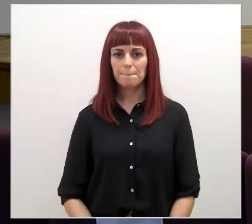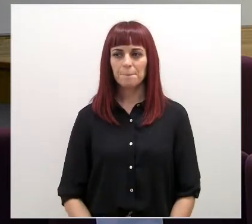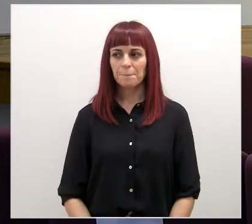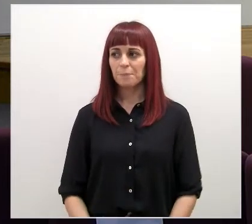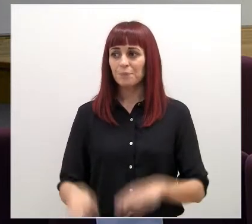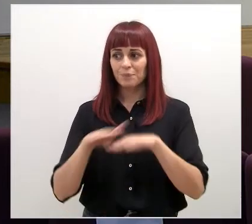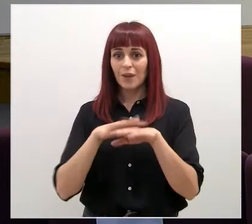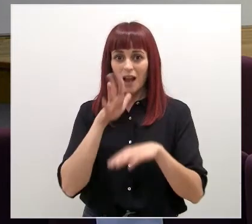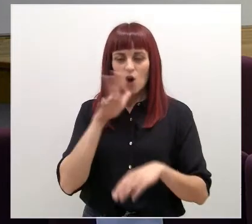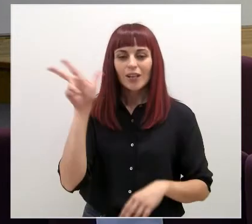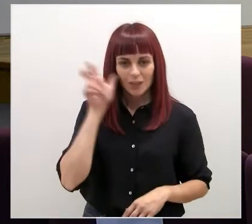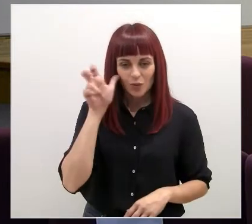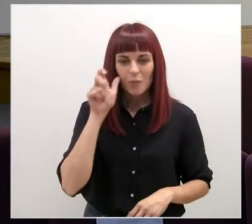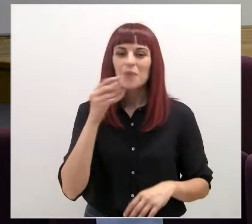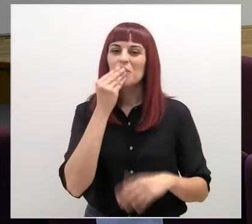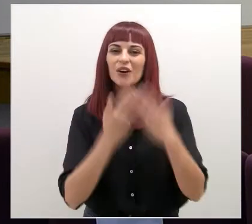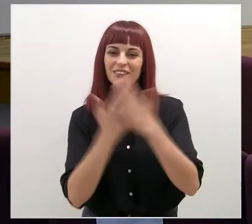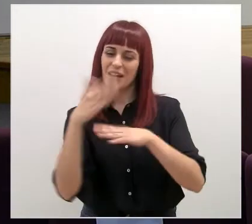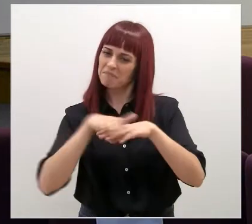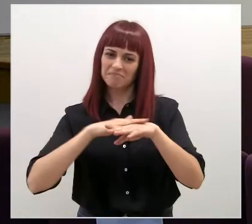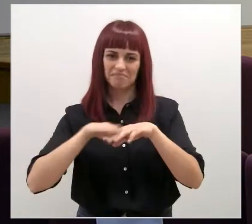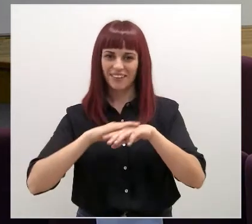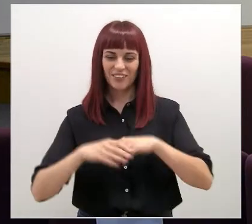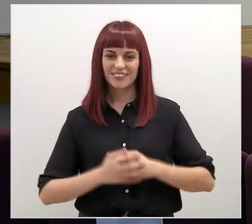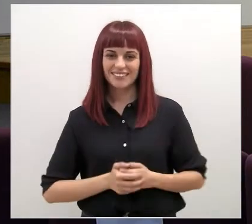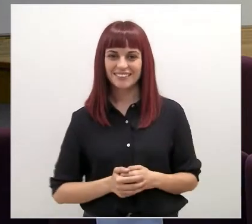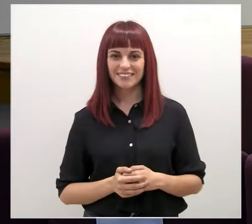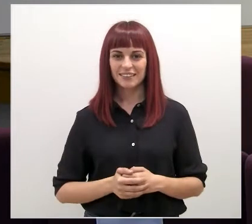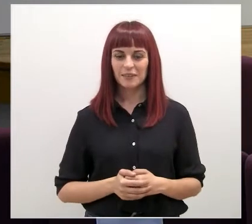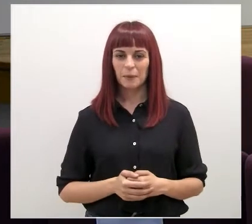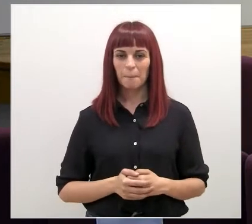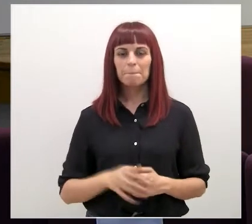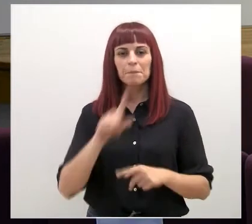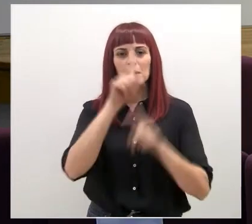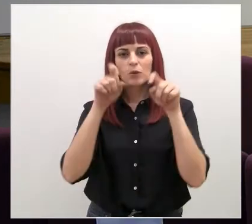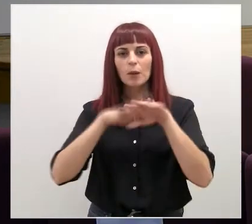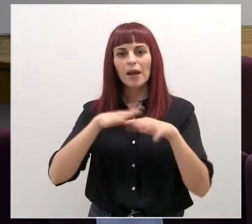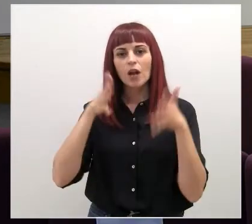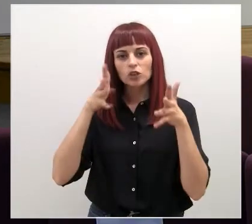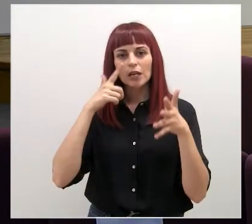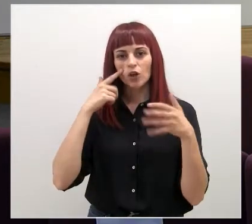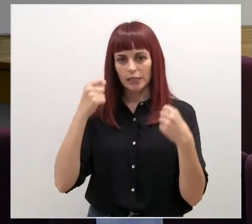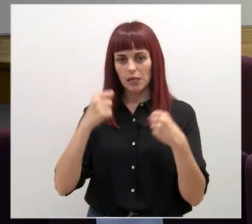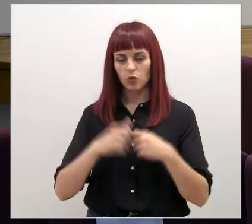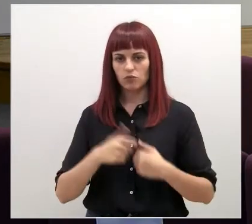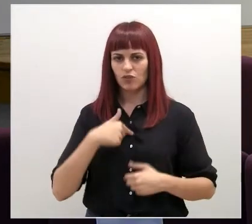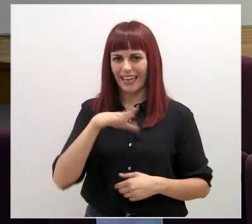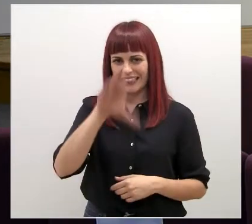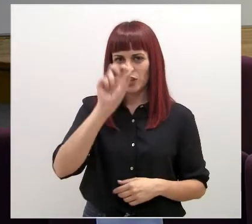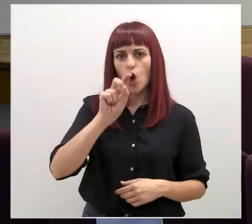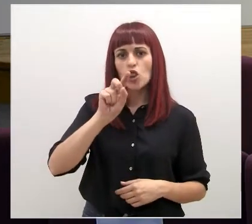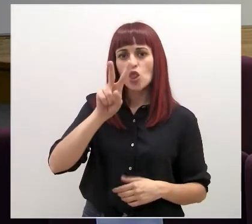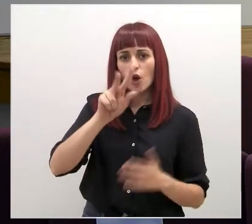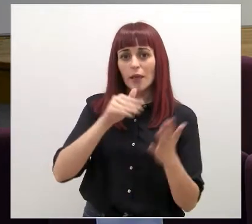Perdón. Ahora. Buenos días. Sí, perdone. Preguntas para el consejero de Salud. Entiendo que las casi